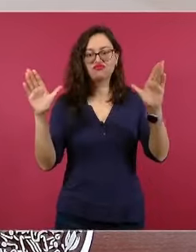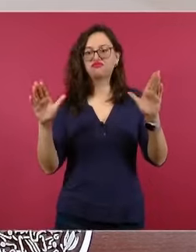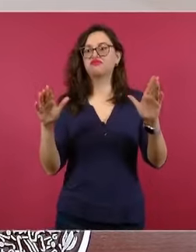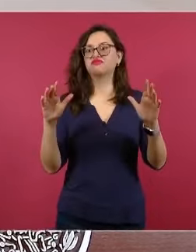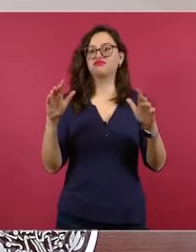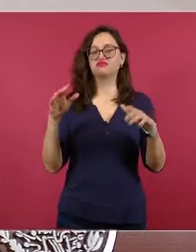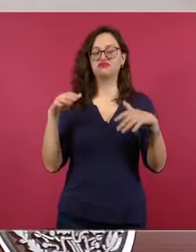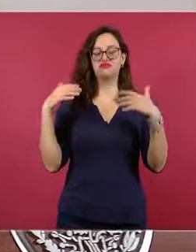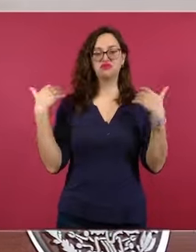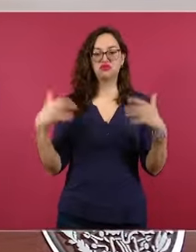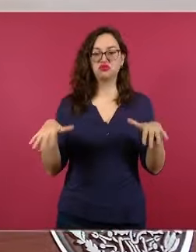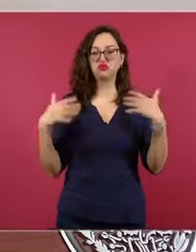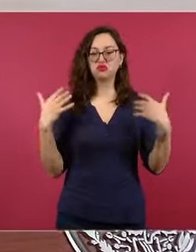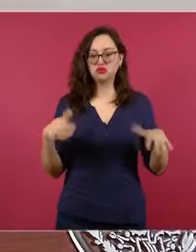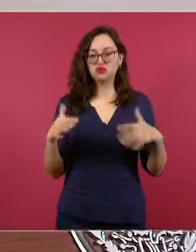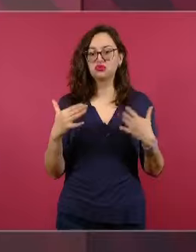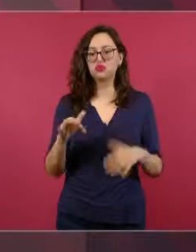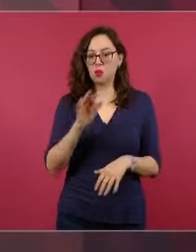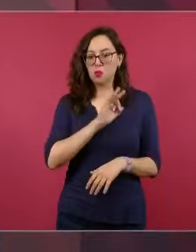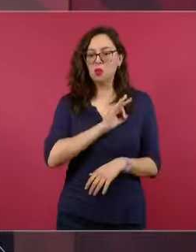el pueblo es mucha